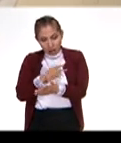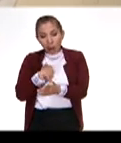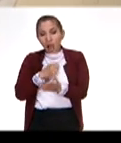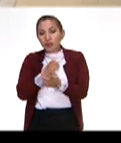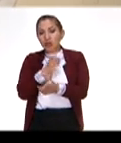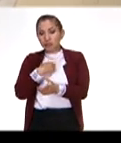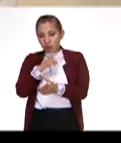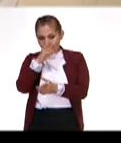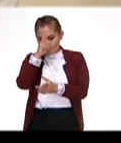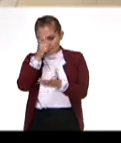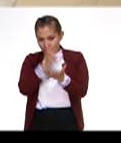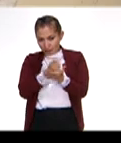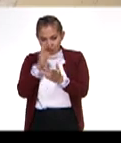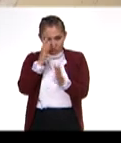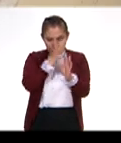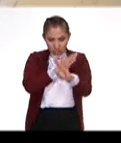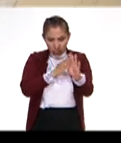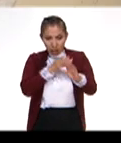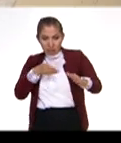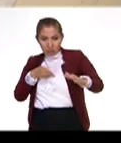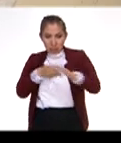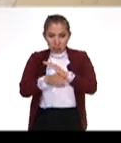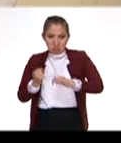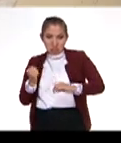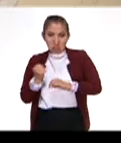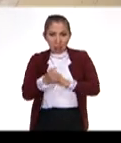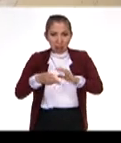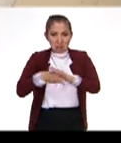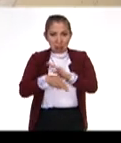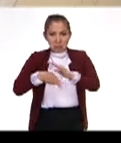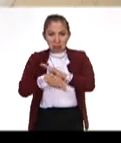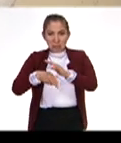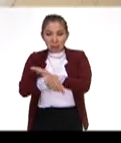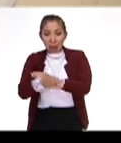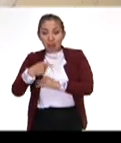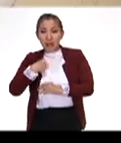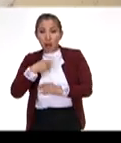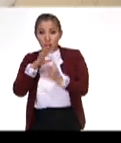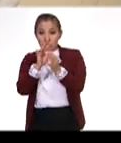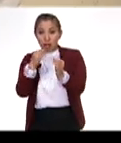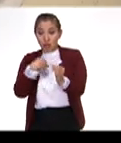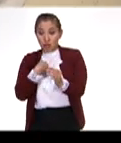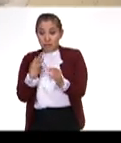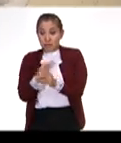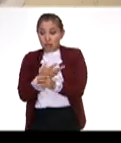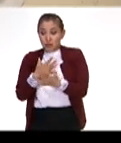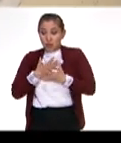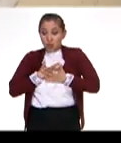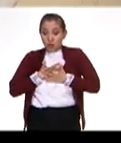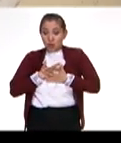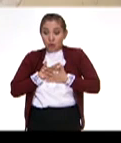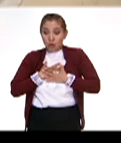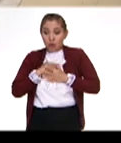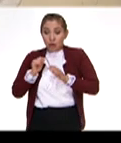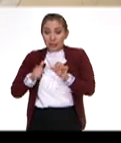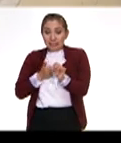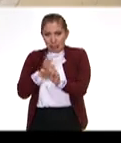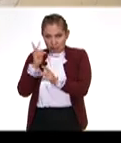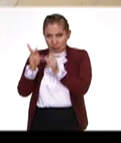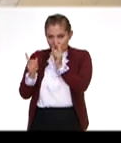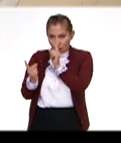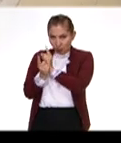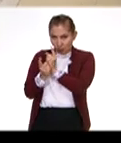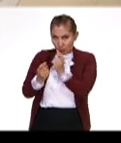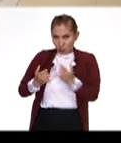yo lo anduve cazando y lo maté a puñaladas. Entonces, yo cuento lo que acontece detrás de él. Ya platicando con